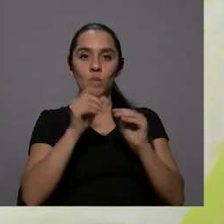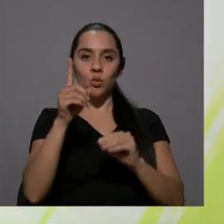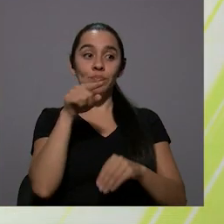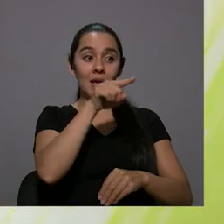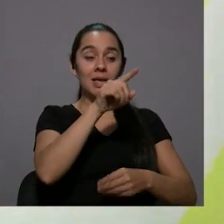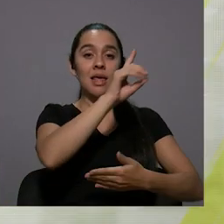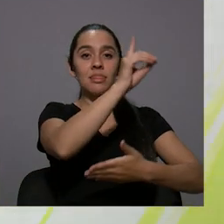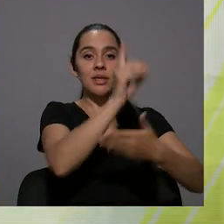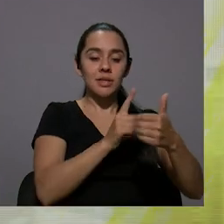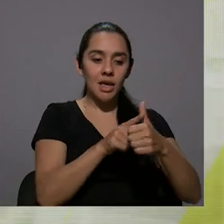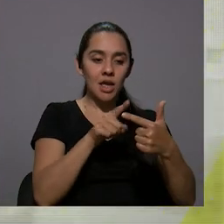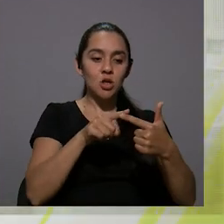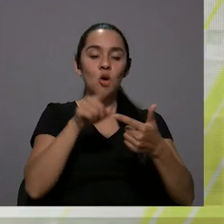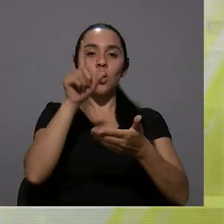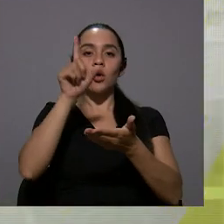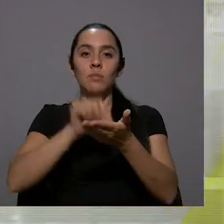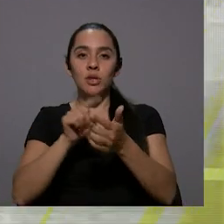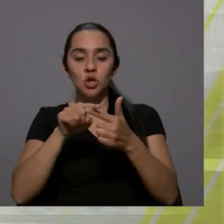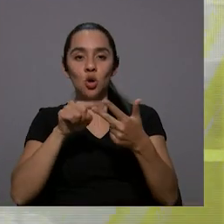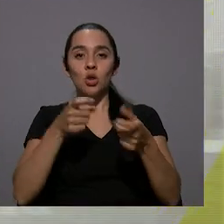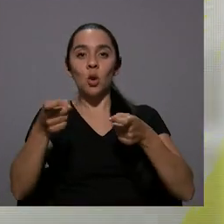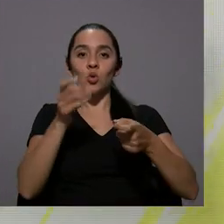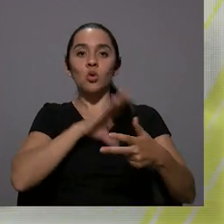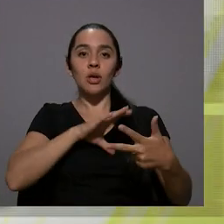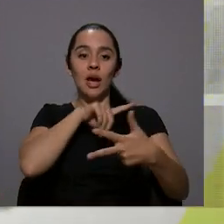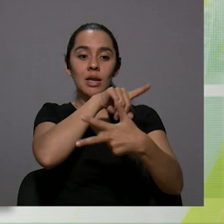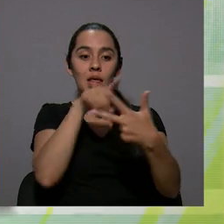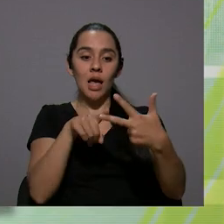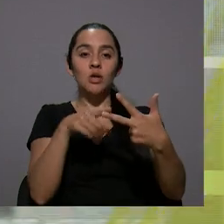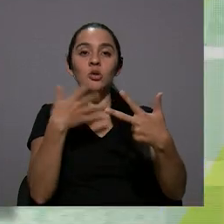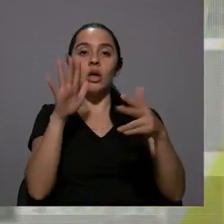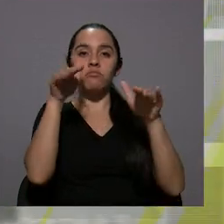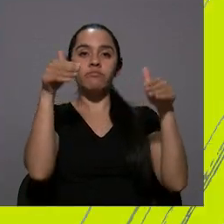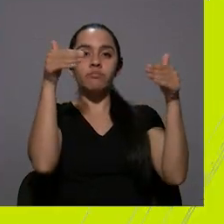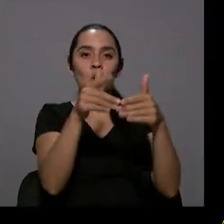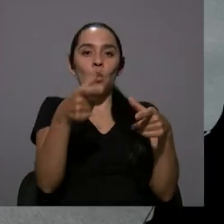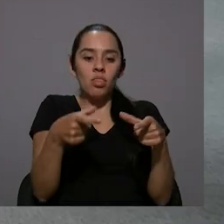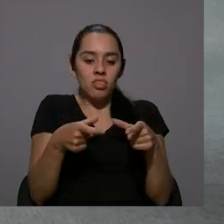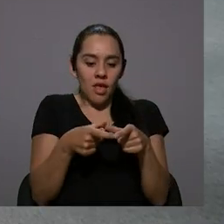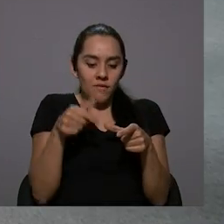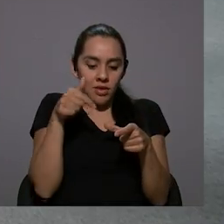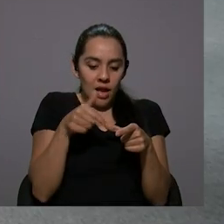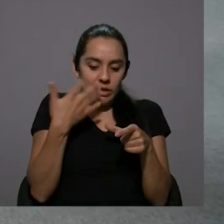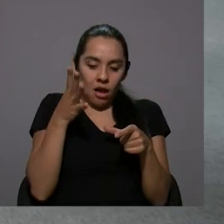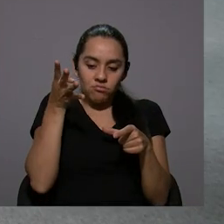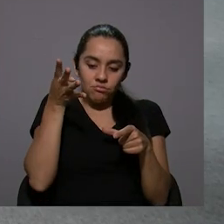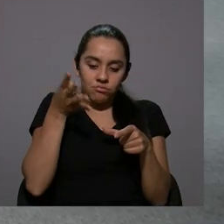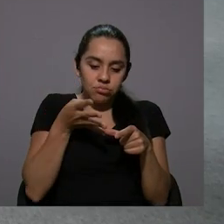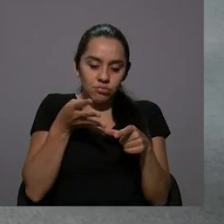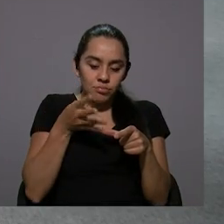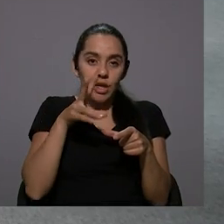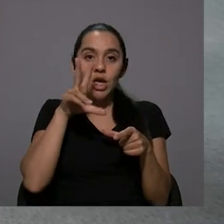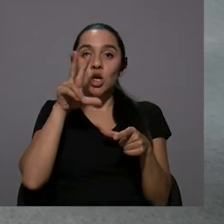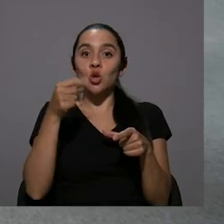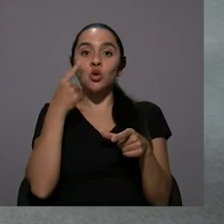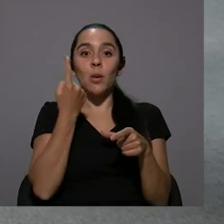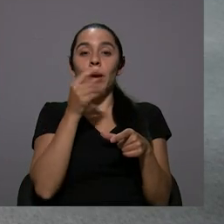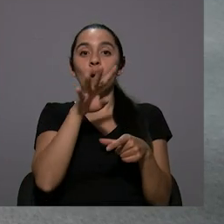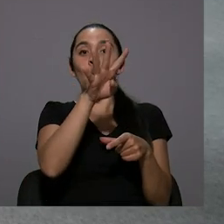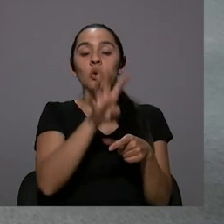diseño de impresión de control de calidad eso está centralizado en un DVD y no para